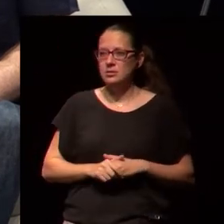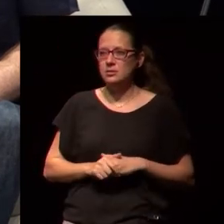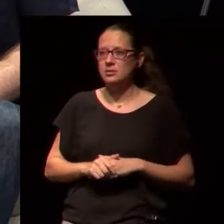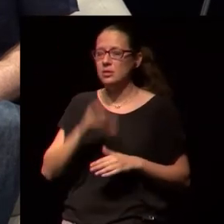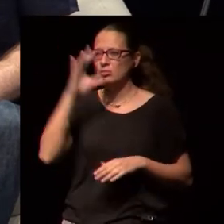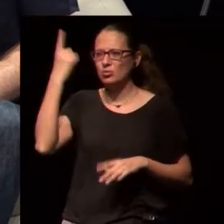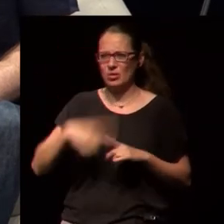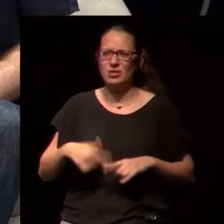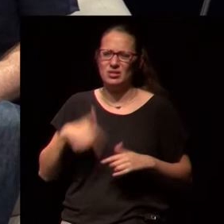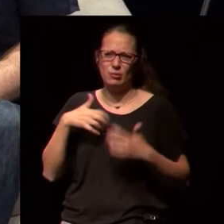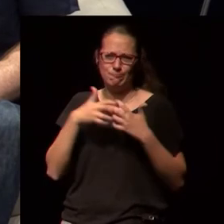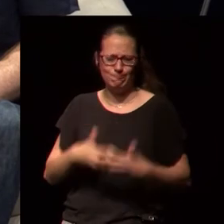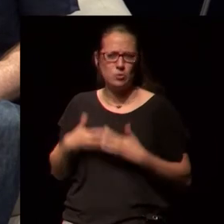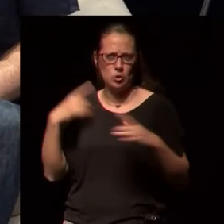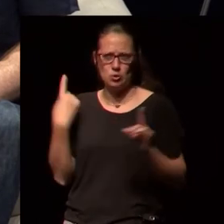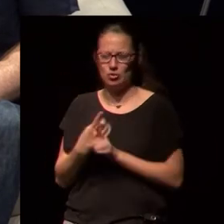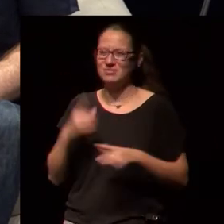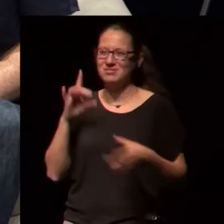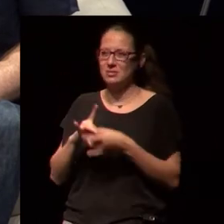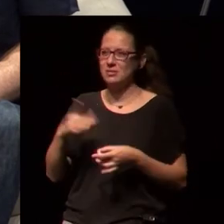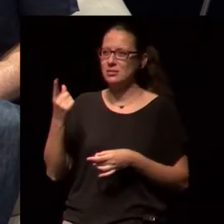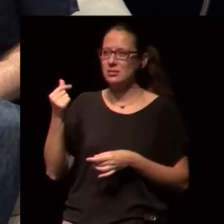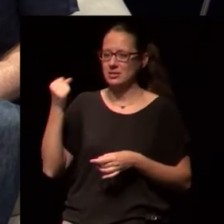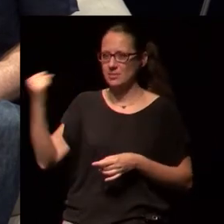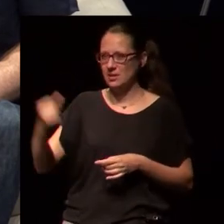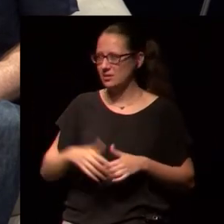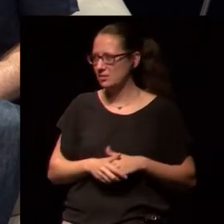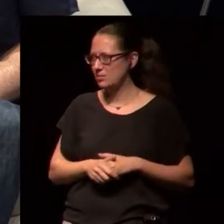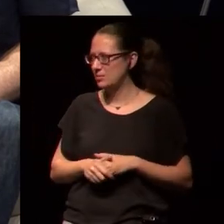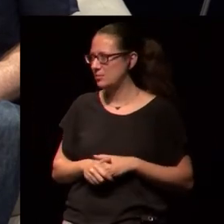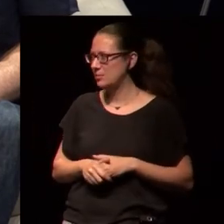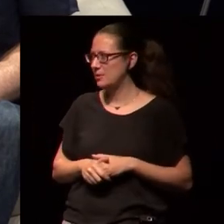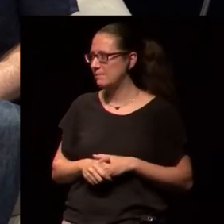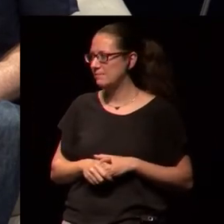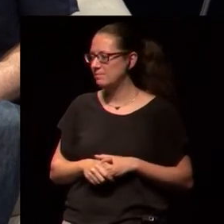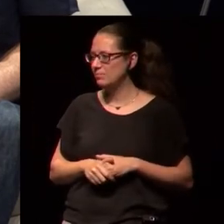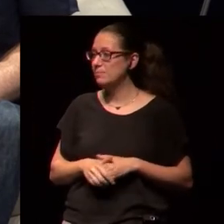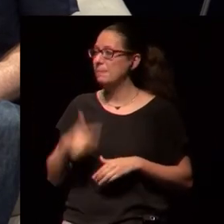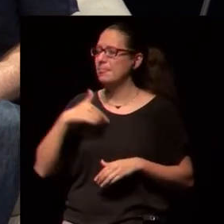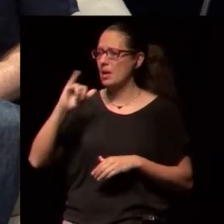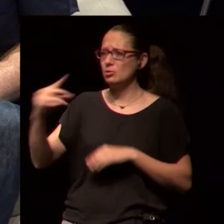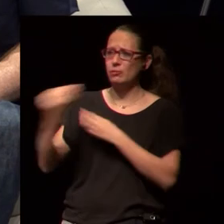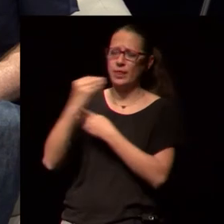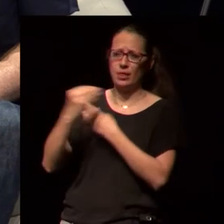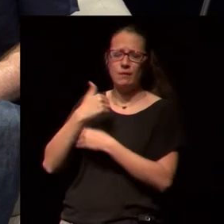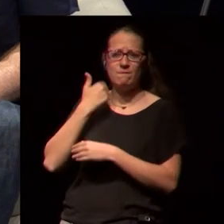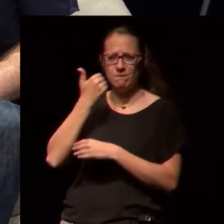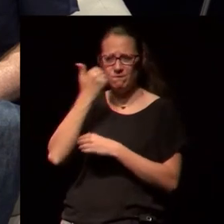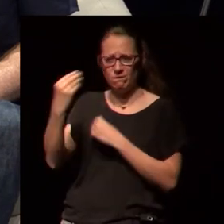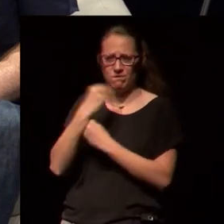que yo lucho. Tiene que ver con el capitalismo. Yo recibo subvenciones y becas